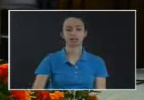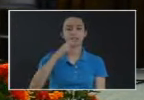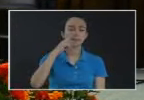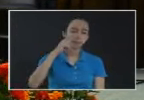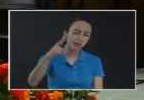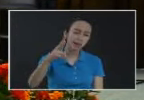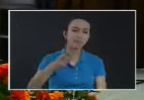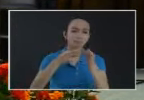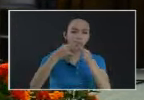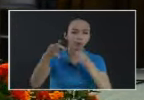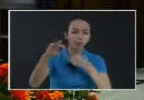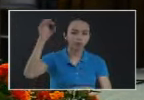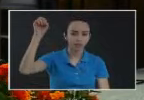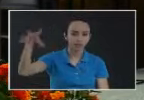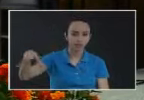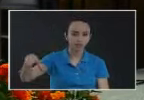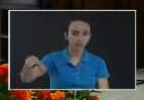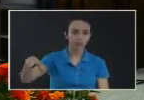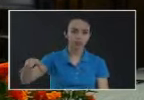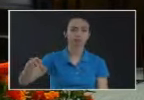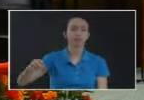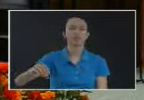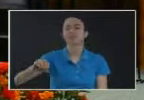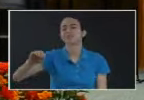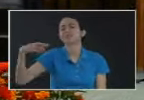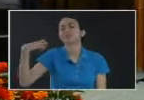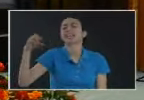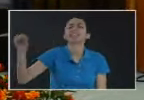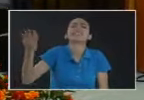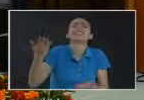Miren, pueblo bendito. ¿De qué nos sirve